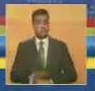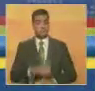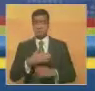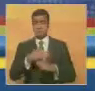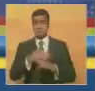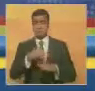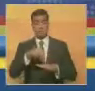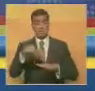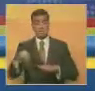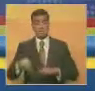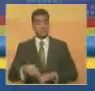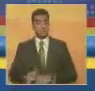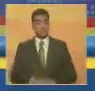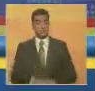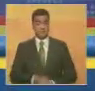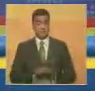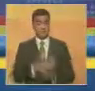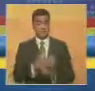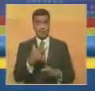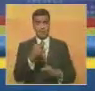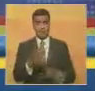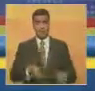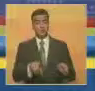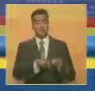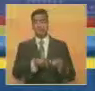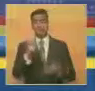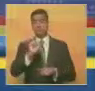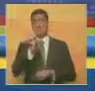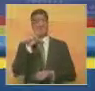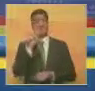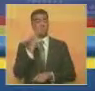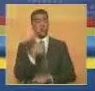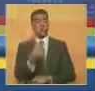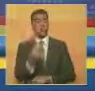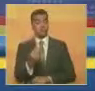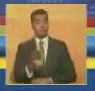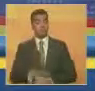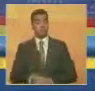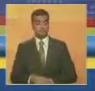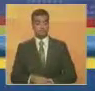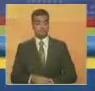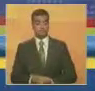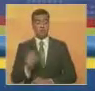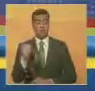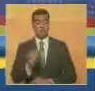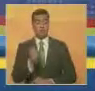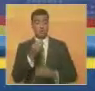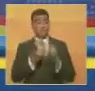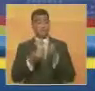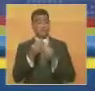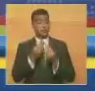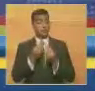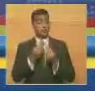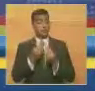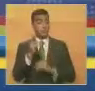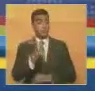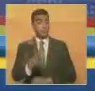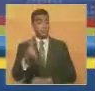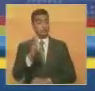nacionalidad porque este no es un asunto de si eres francés o no Este es un asunto es si consumiste